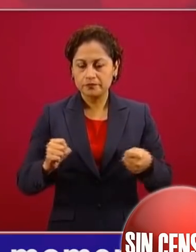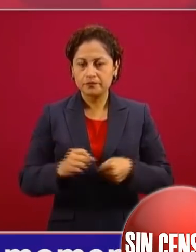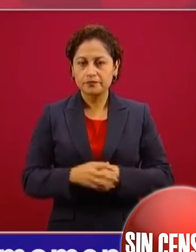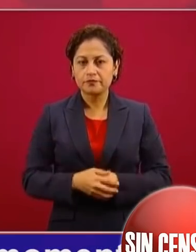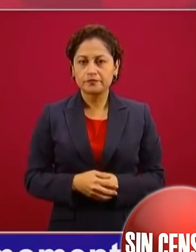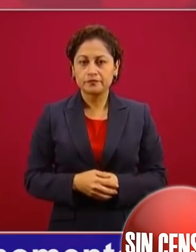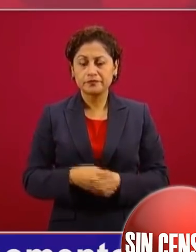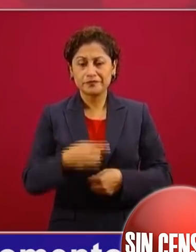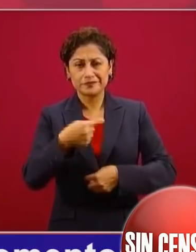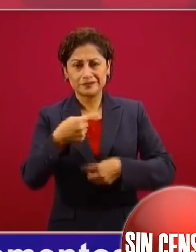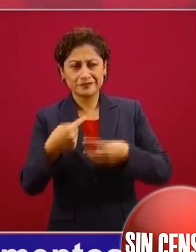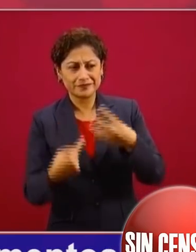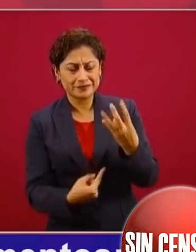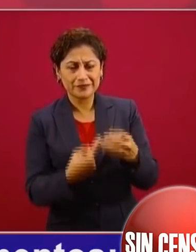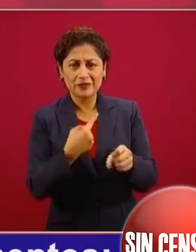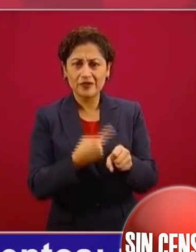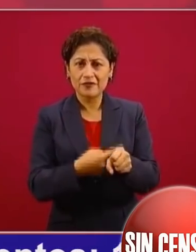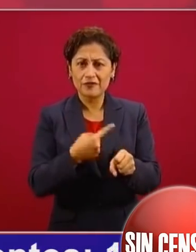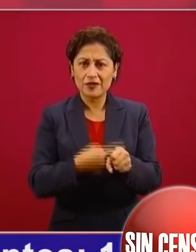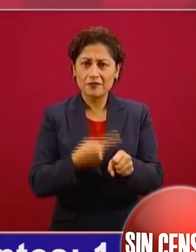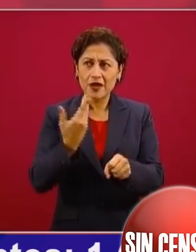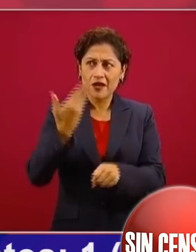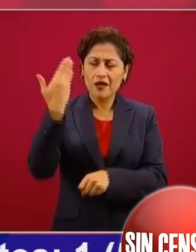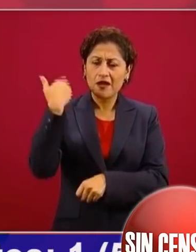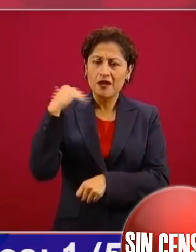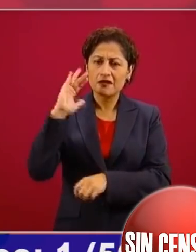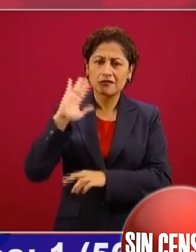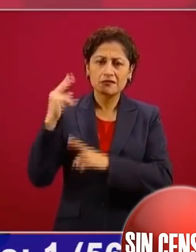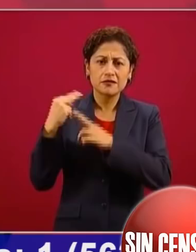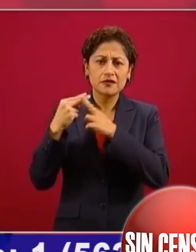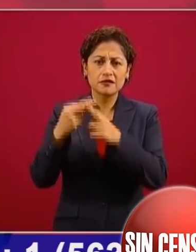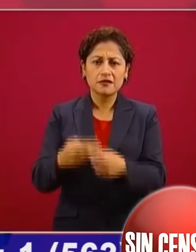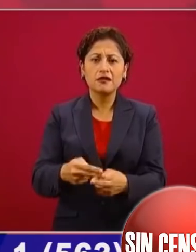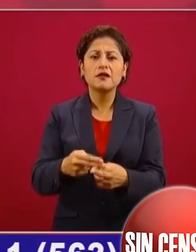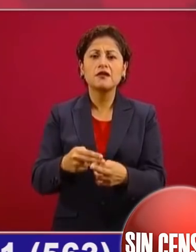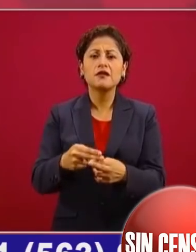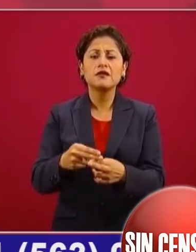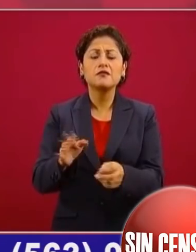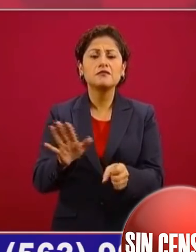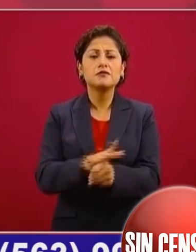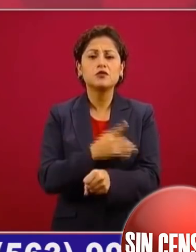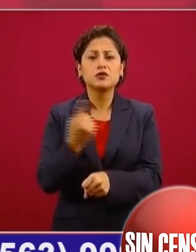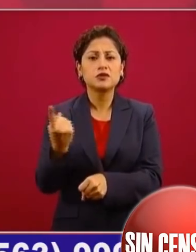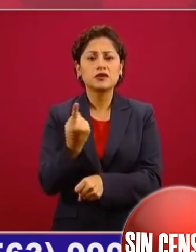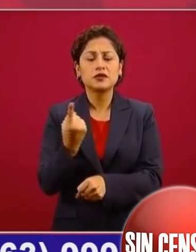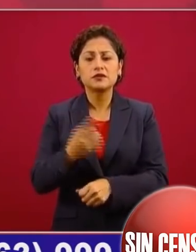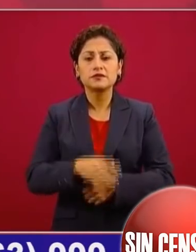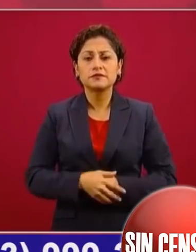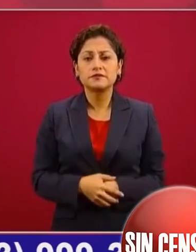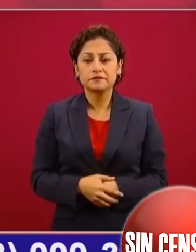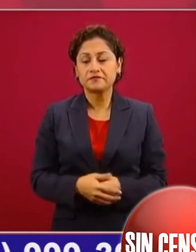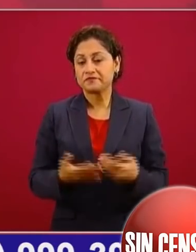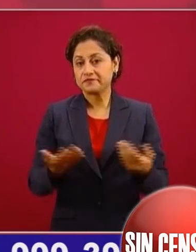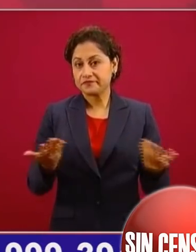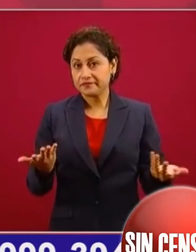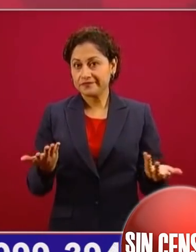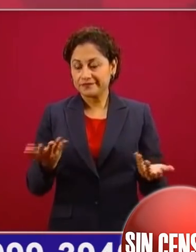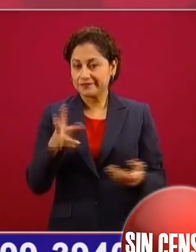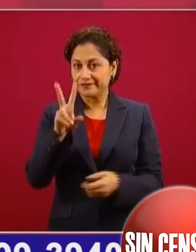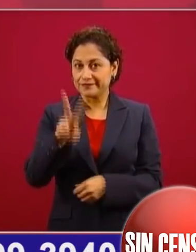Y eso tiene que ver en buena medida, bueno, hay enfermedades que